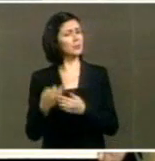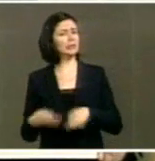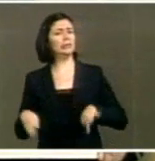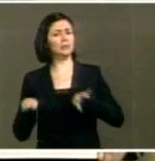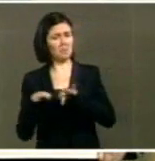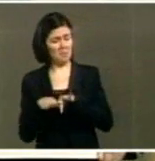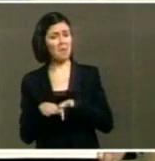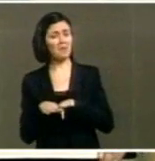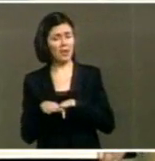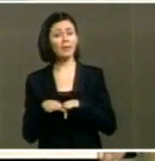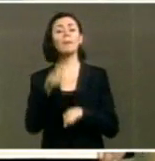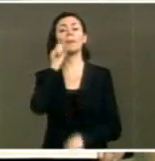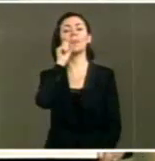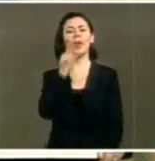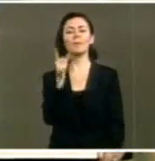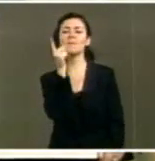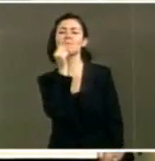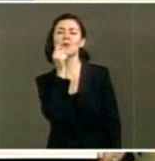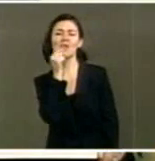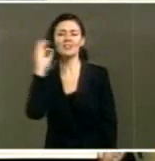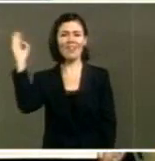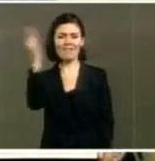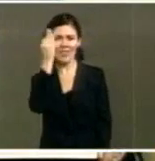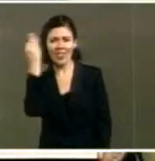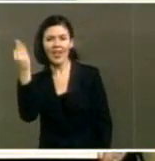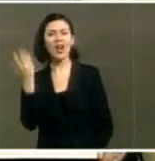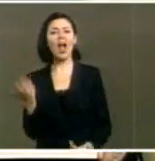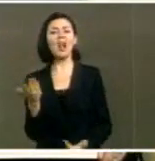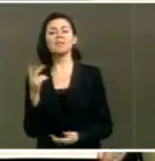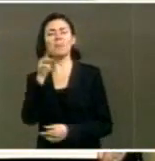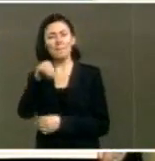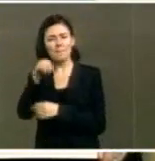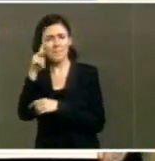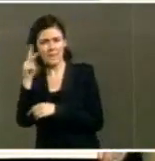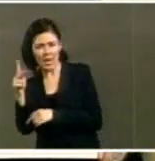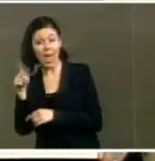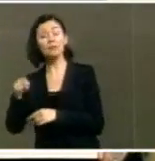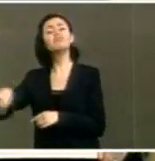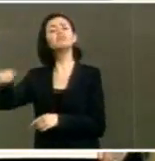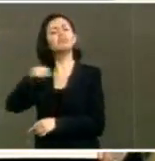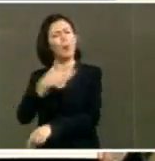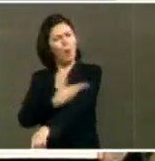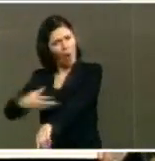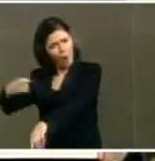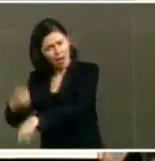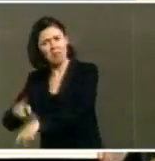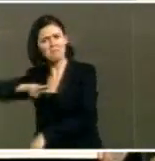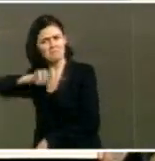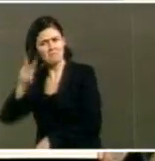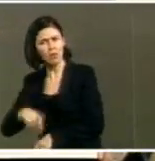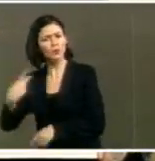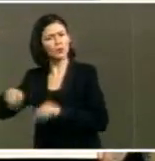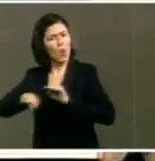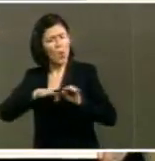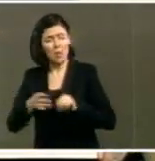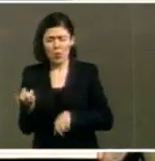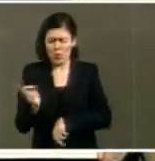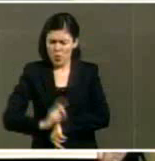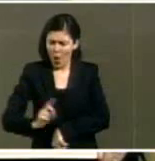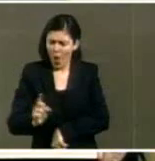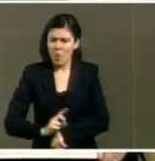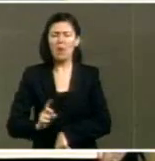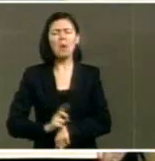policías federales, ministeriales y ministerios públicos honestos que arriesgan su vida todos los días por el bien de